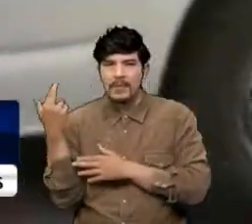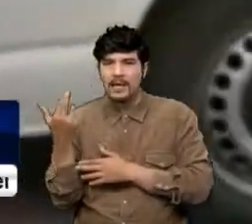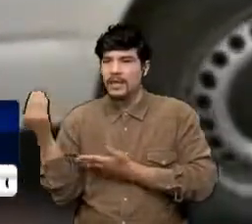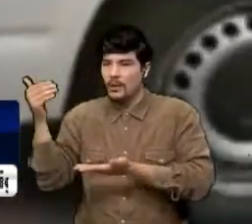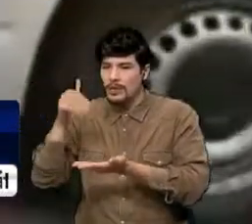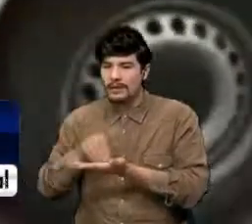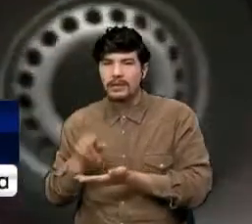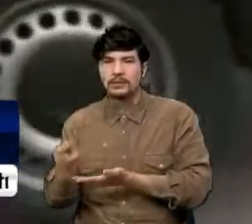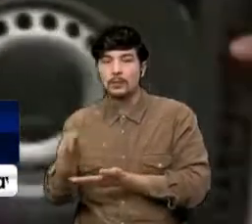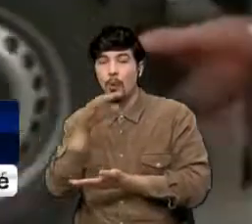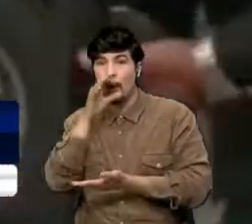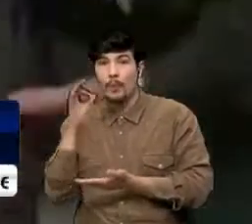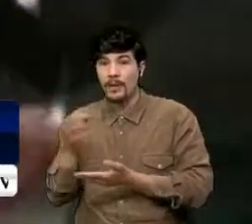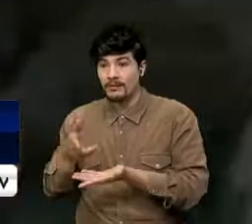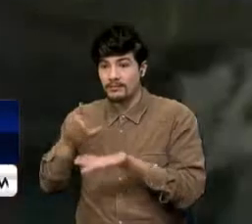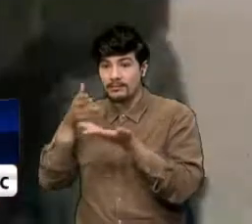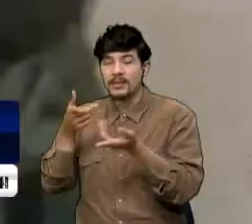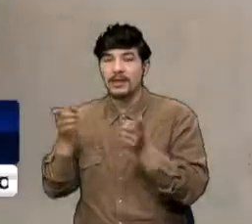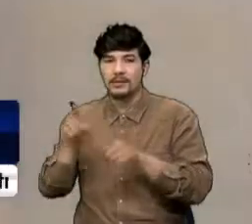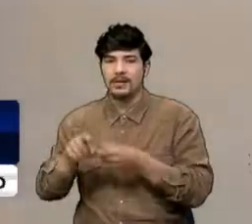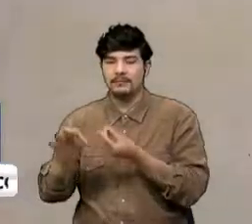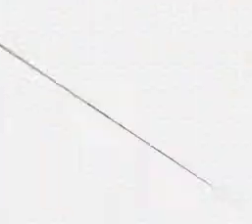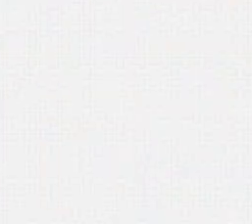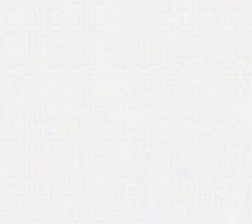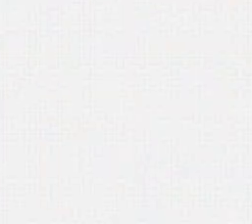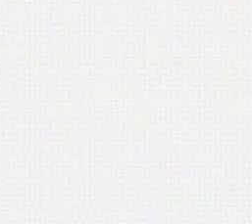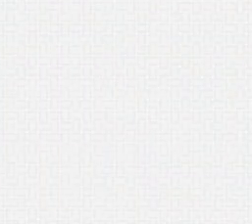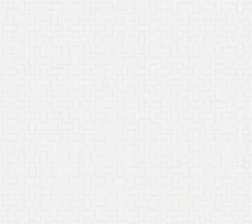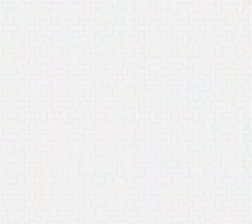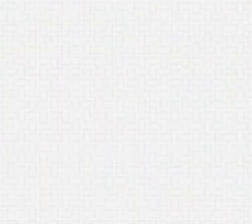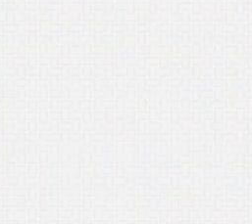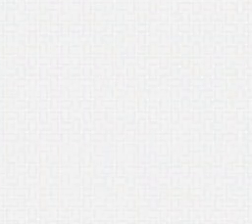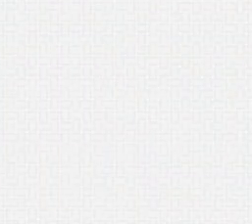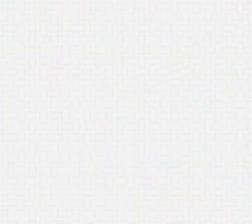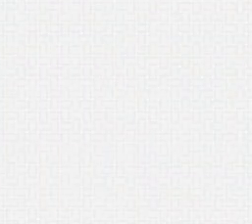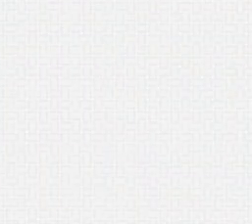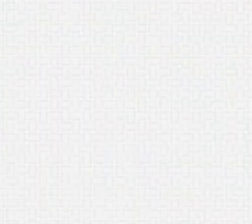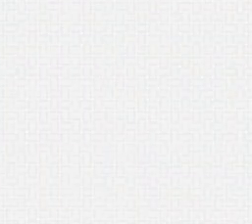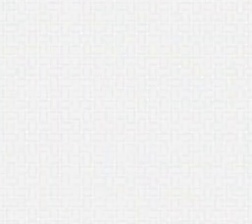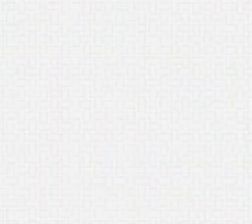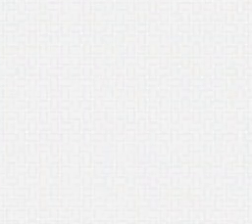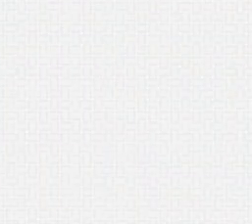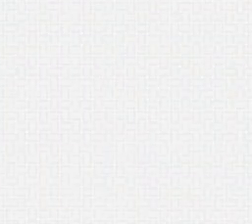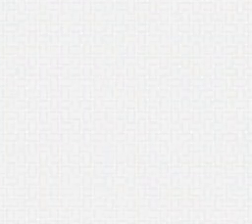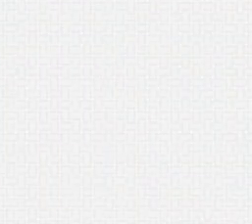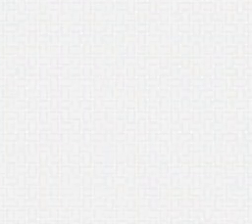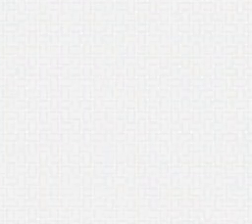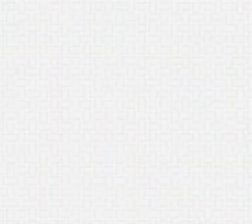fabricación y porte de estupefacientes. Naltro.com